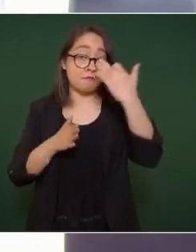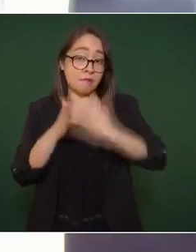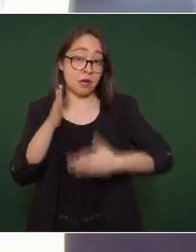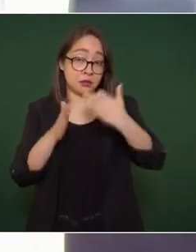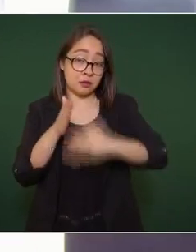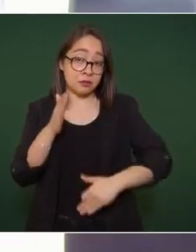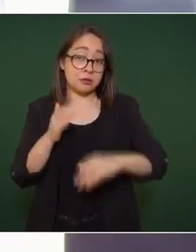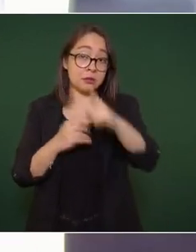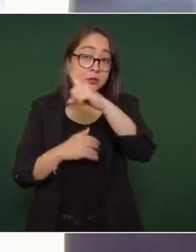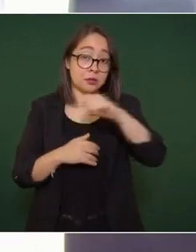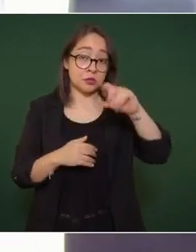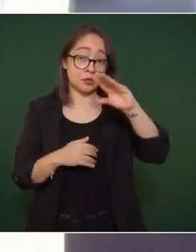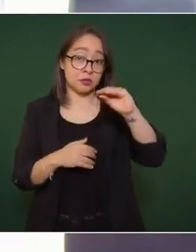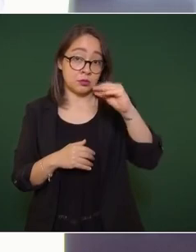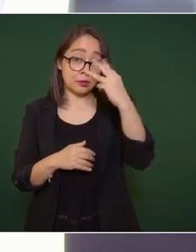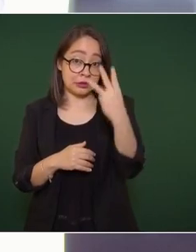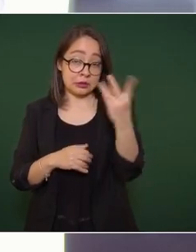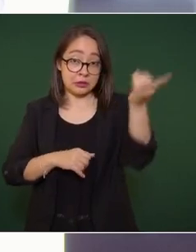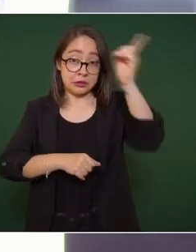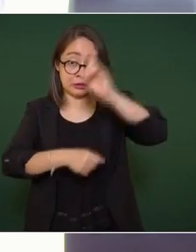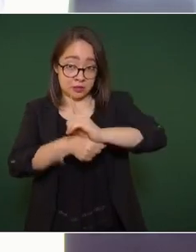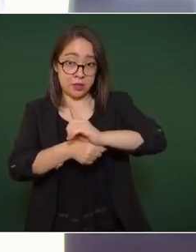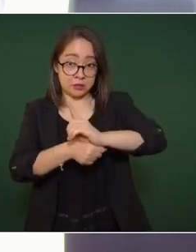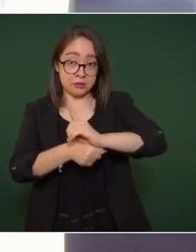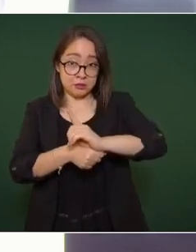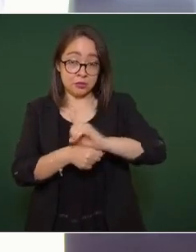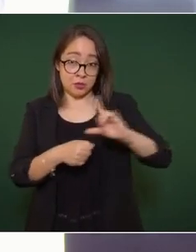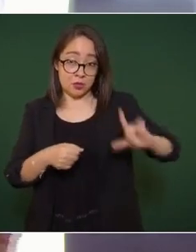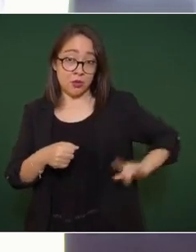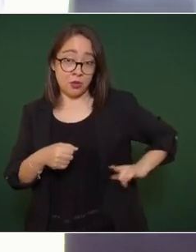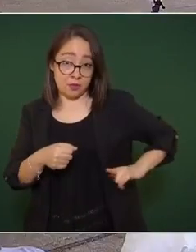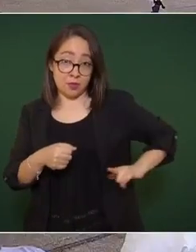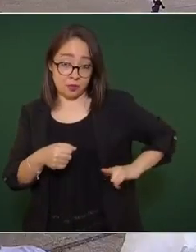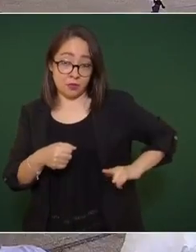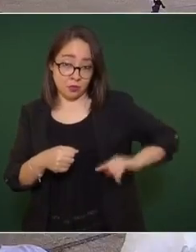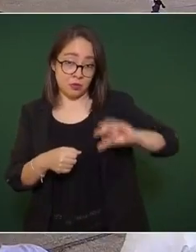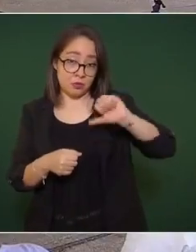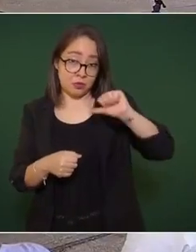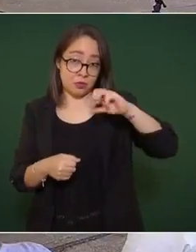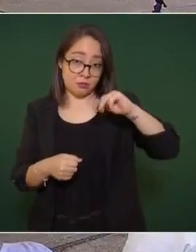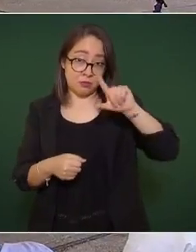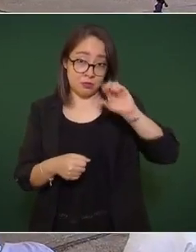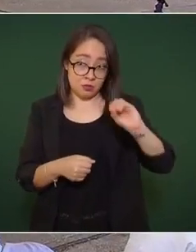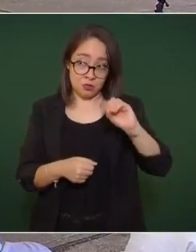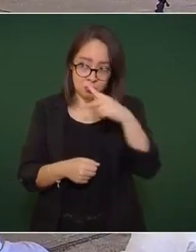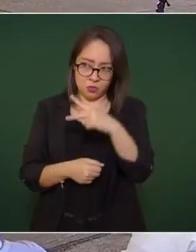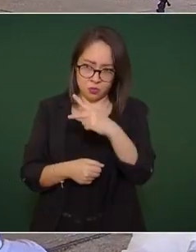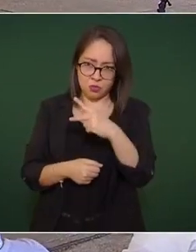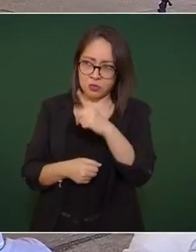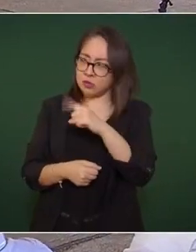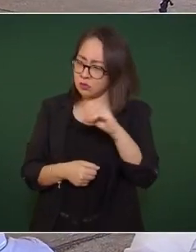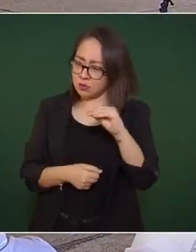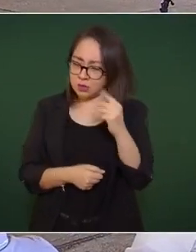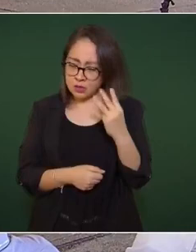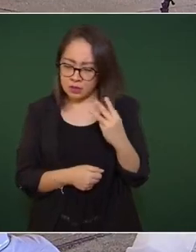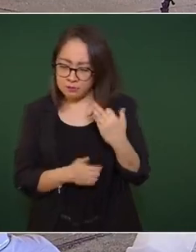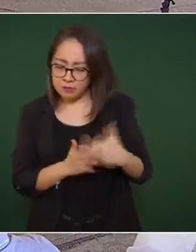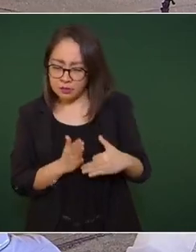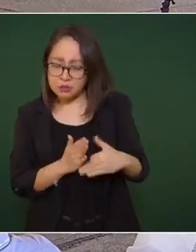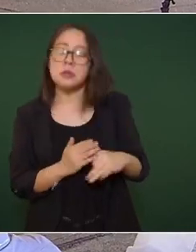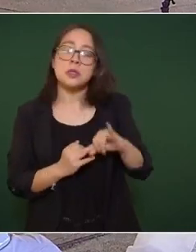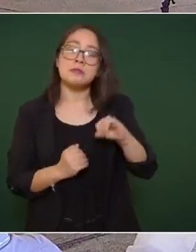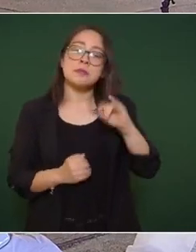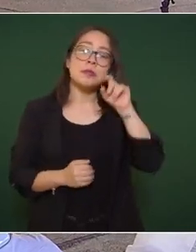país 193 días del gobierno López Obradorista, si no estoy equivocado, sí, 193.